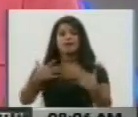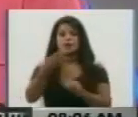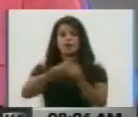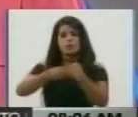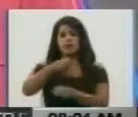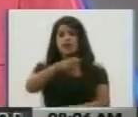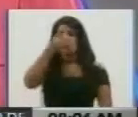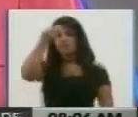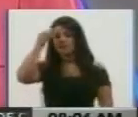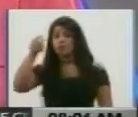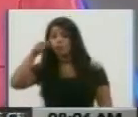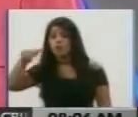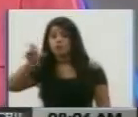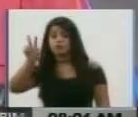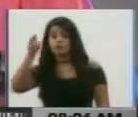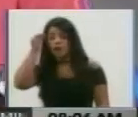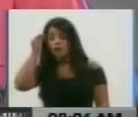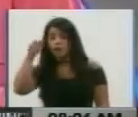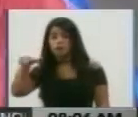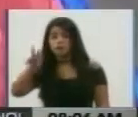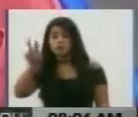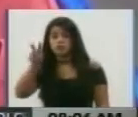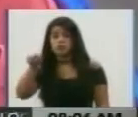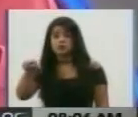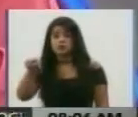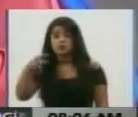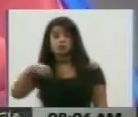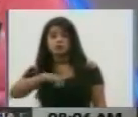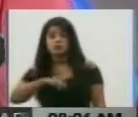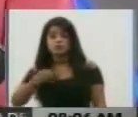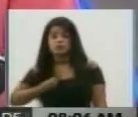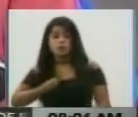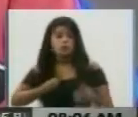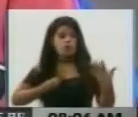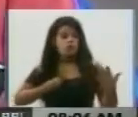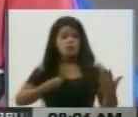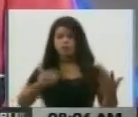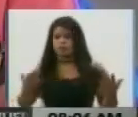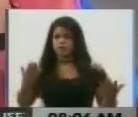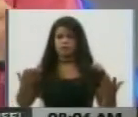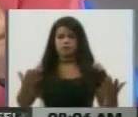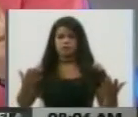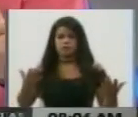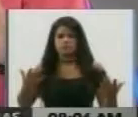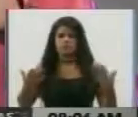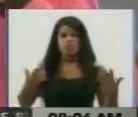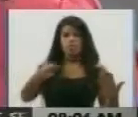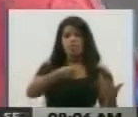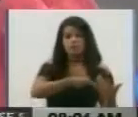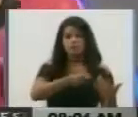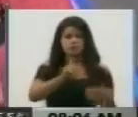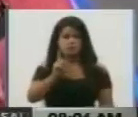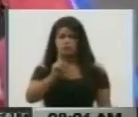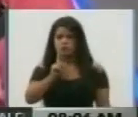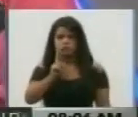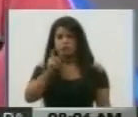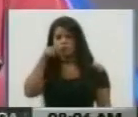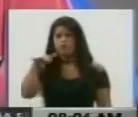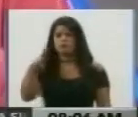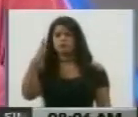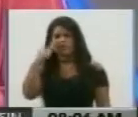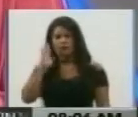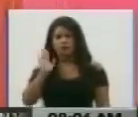que el pueblo venezolano, entre lo que vivimos y cualquier cosa, siempre preferirá cualquier cosa. Pero hay niveles